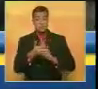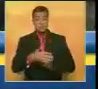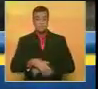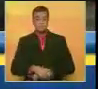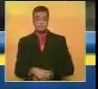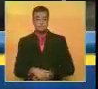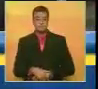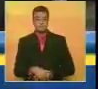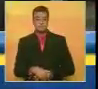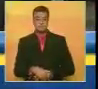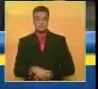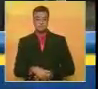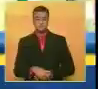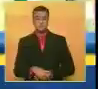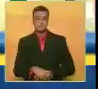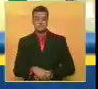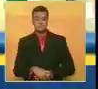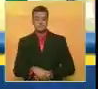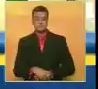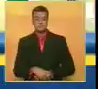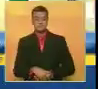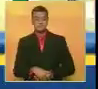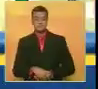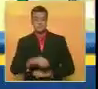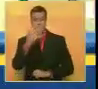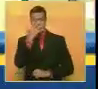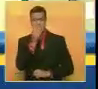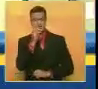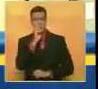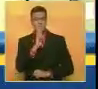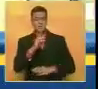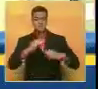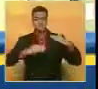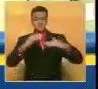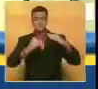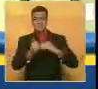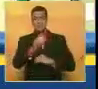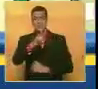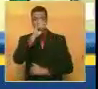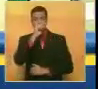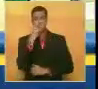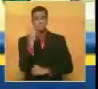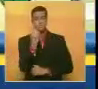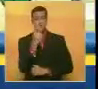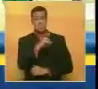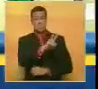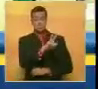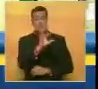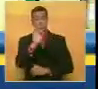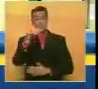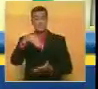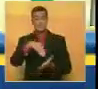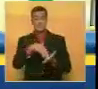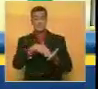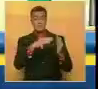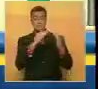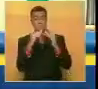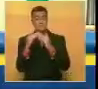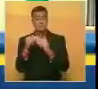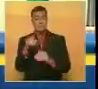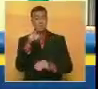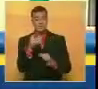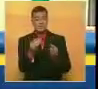la población. Y es triste ver su promedio que en 12 años solo sea alrededor de 290 mil viviendas. Con